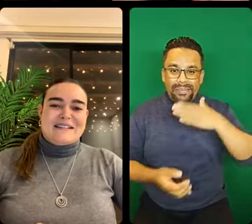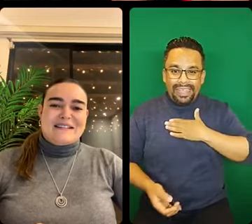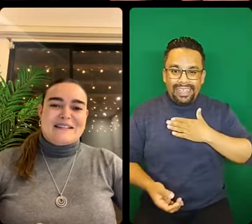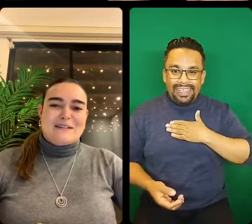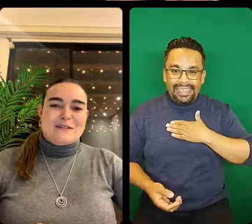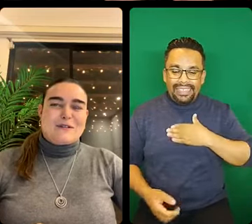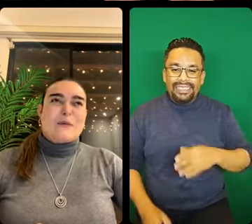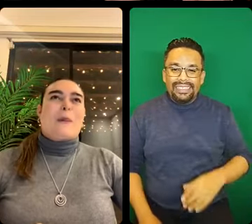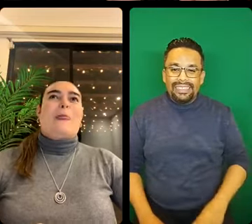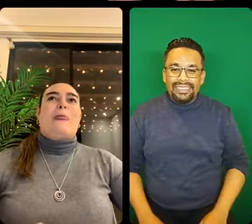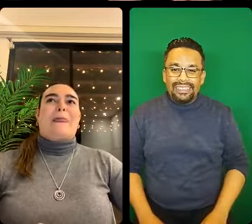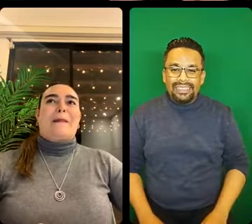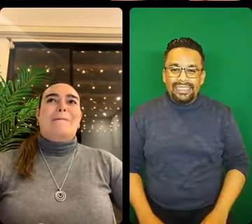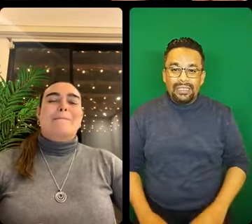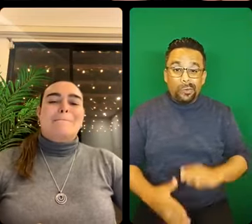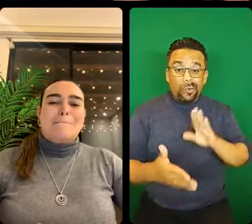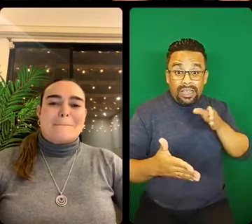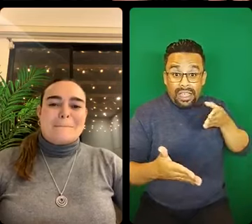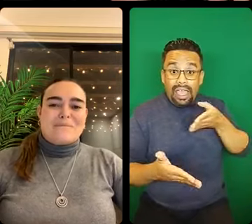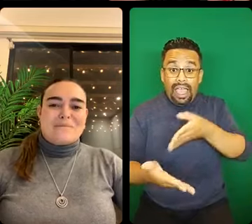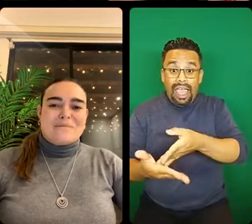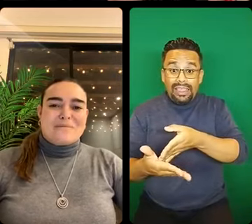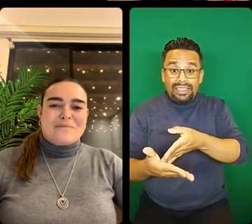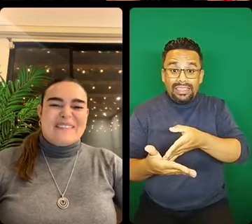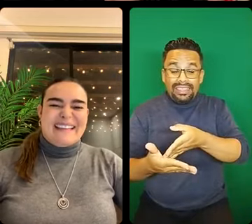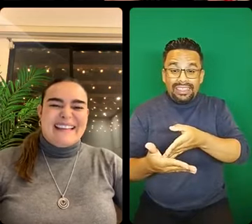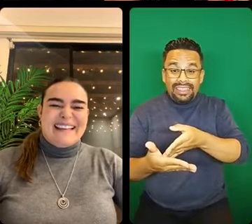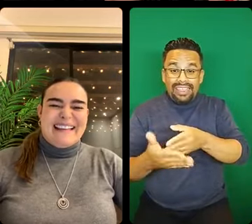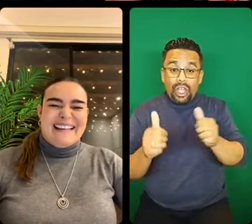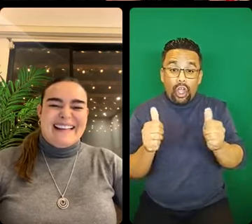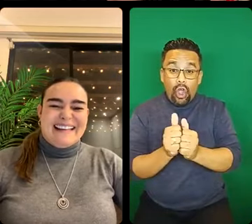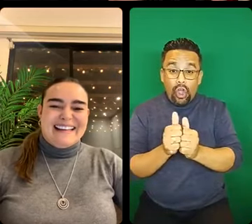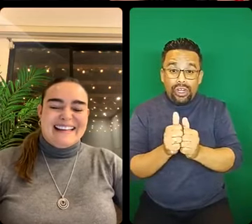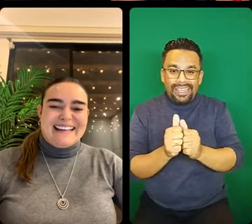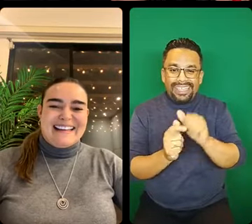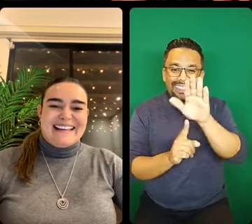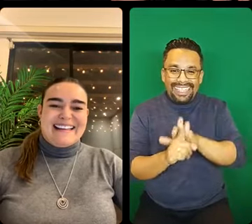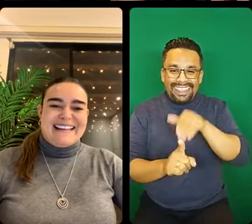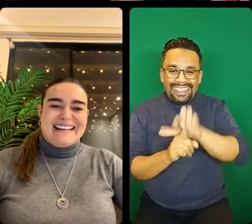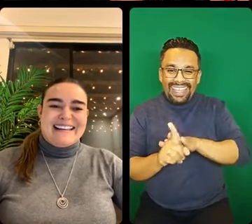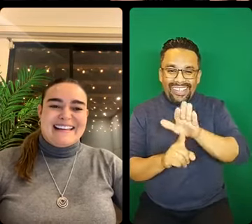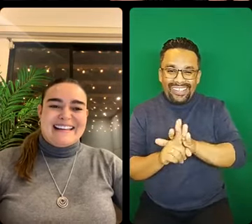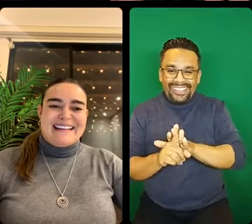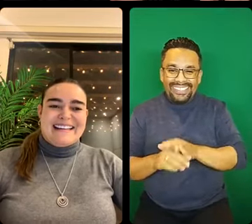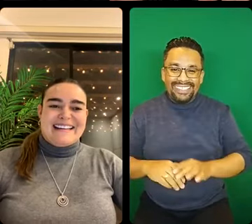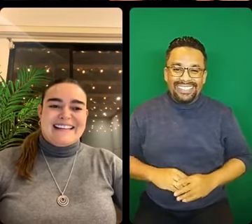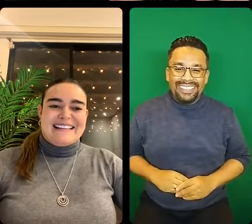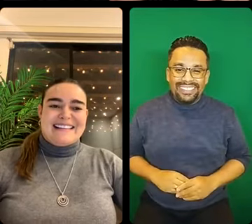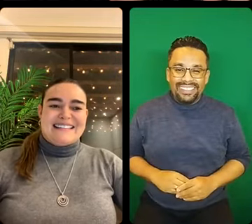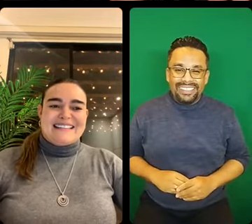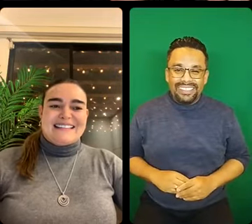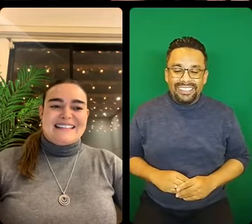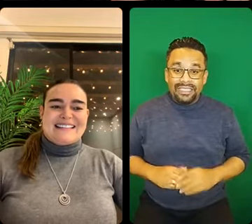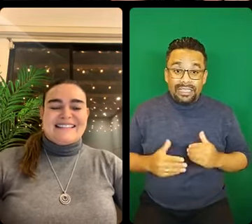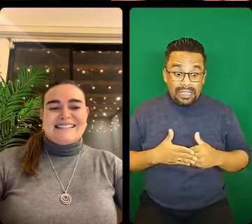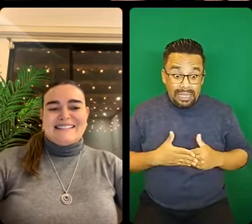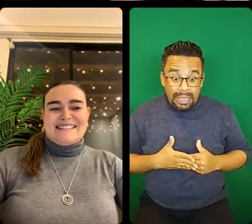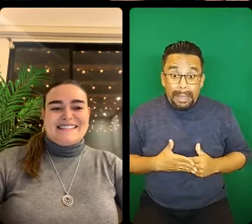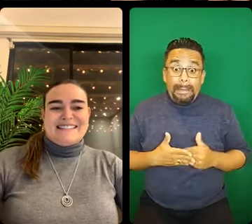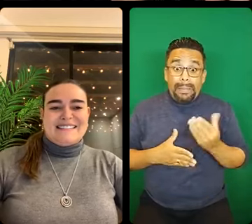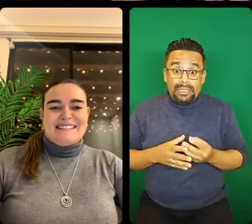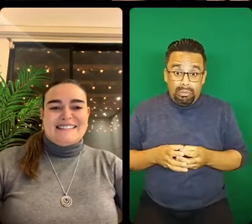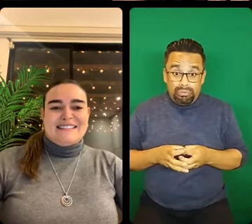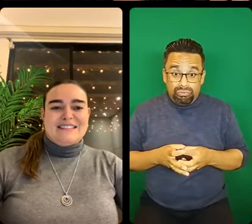Anti con sentido. Paula Andrea Quintero. arrancar de cuajo, Jesús